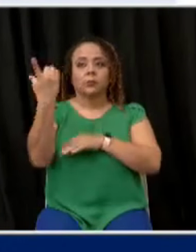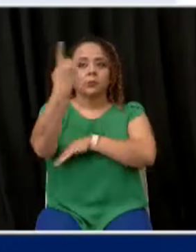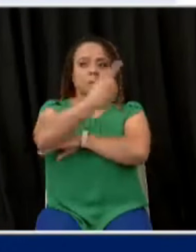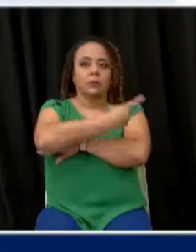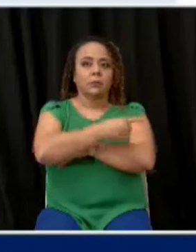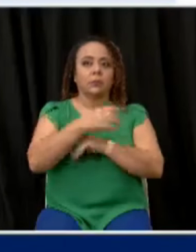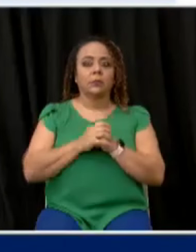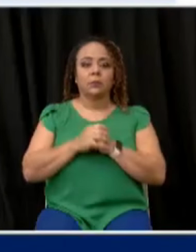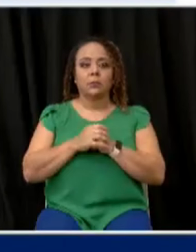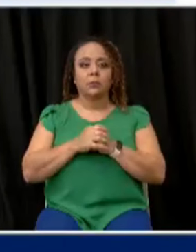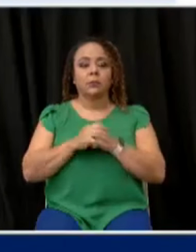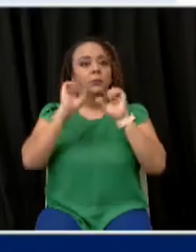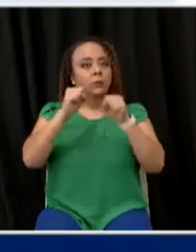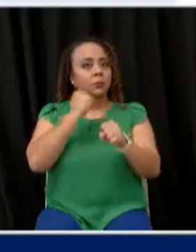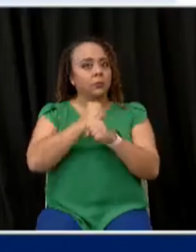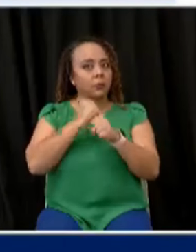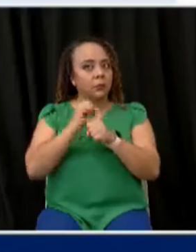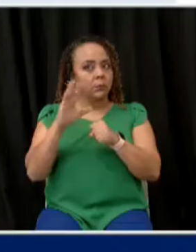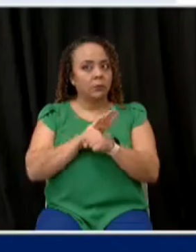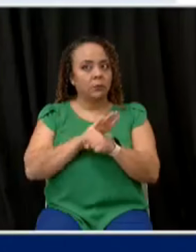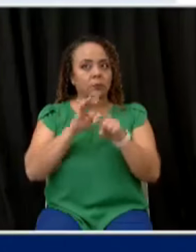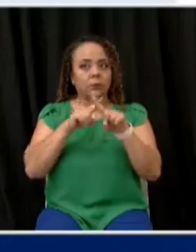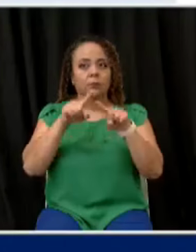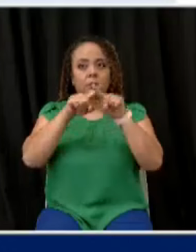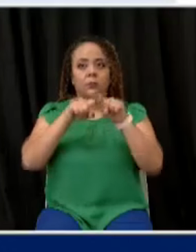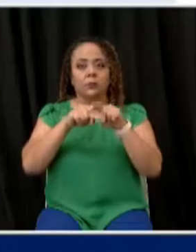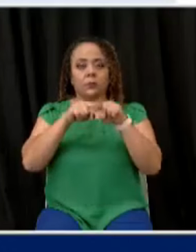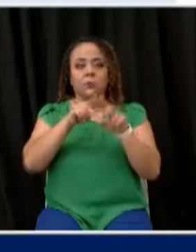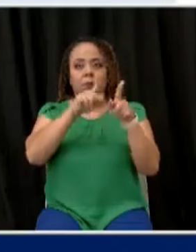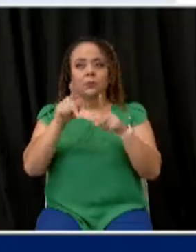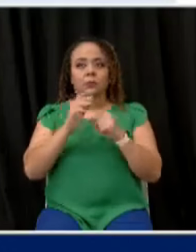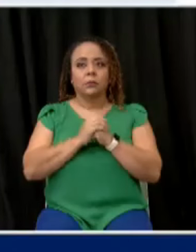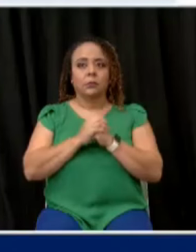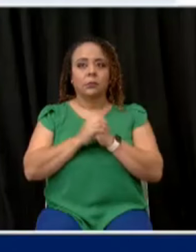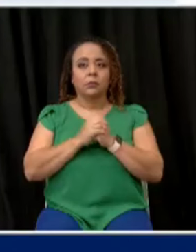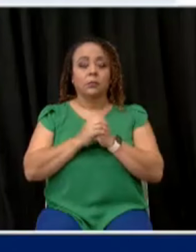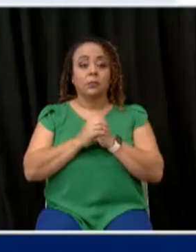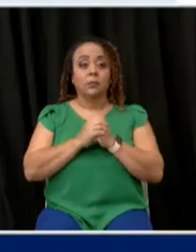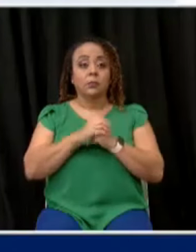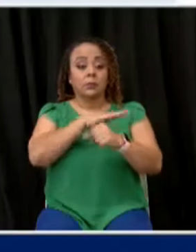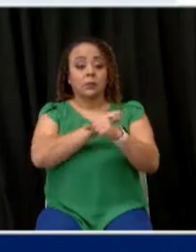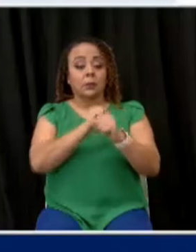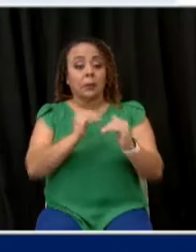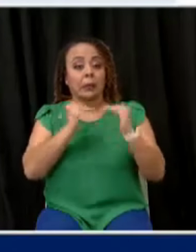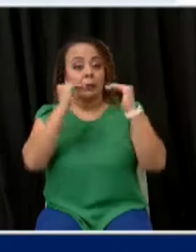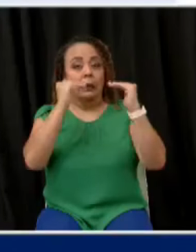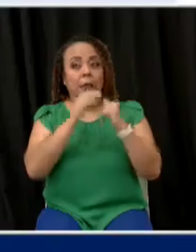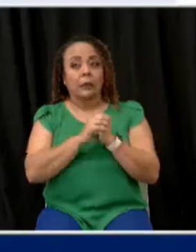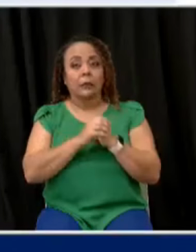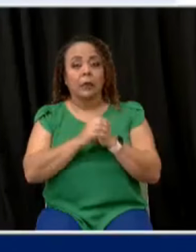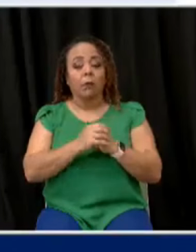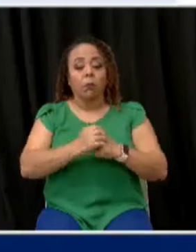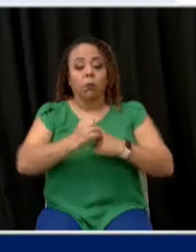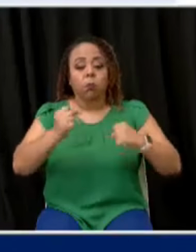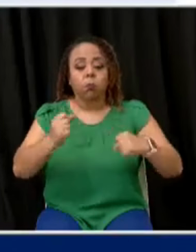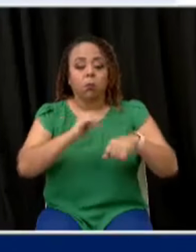puede tirarse a trabajar. Pero dependiendo de la persona, si es hipertensa, si es obesa, si está